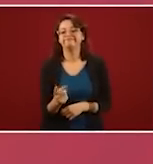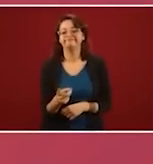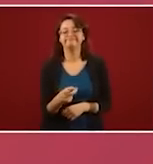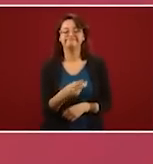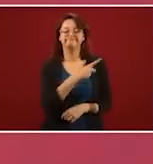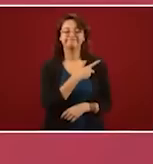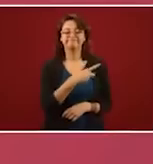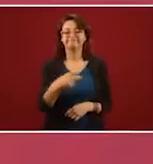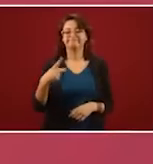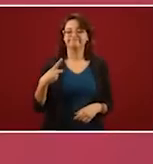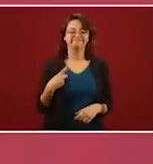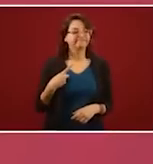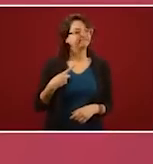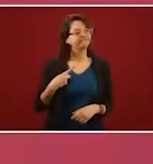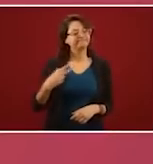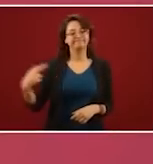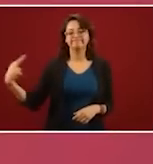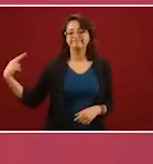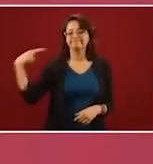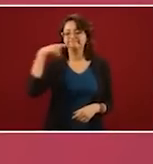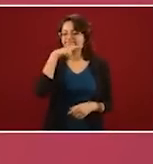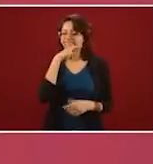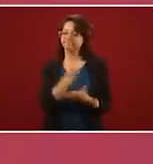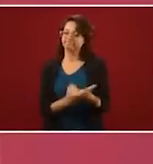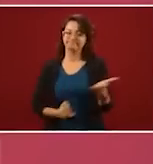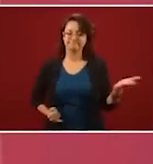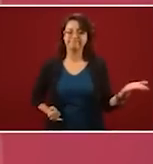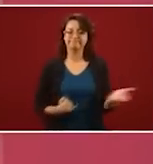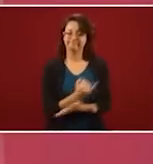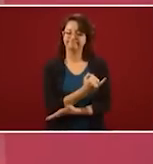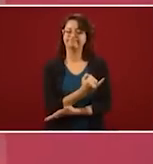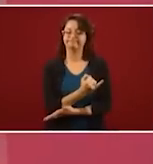tomar de inmediato otras